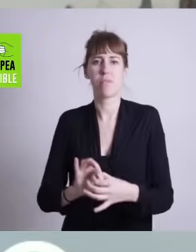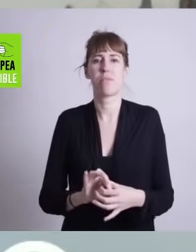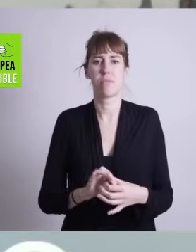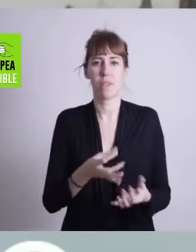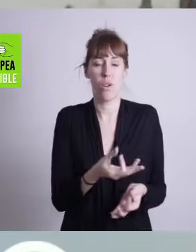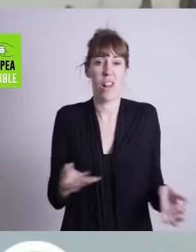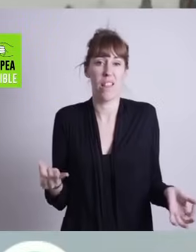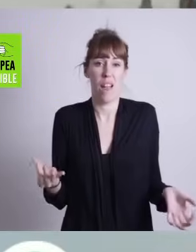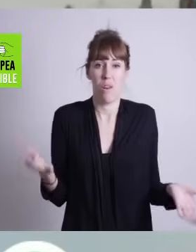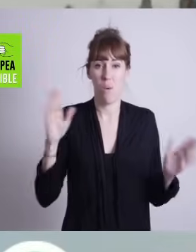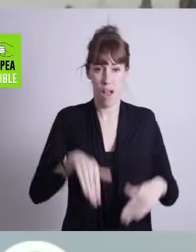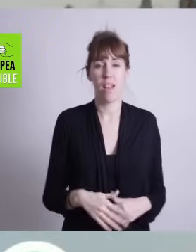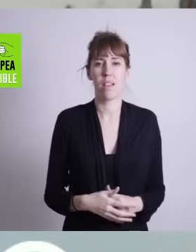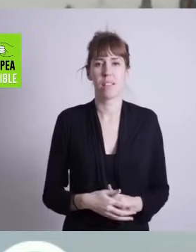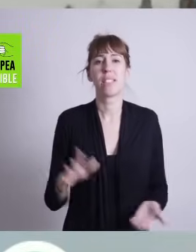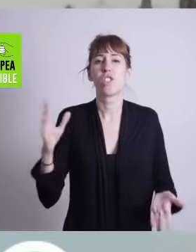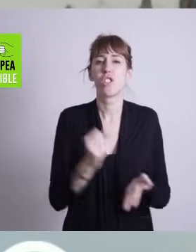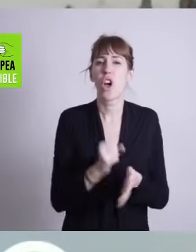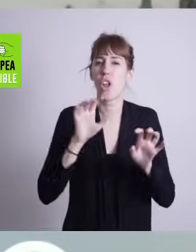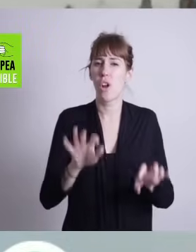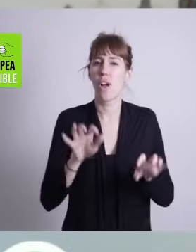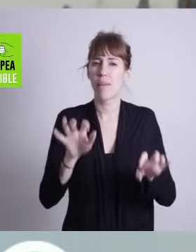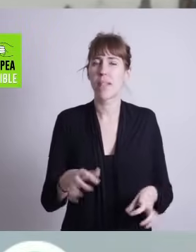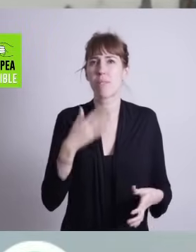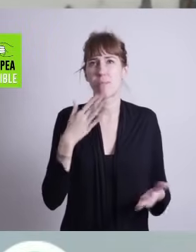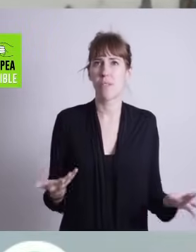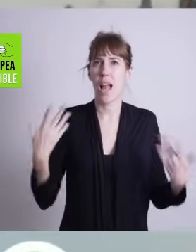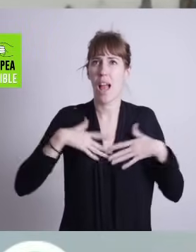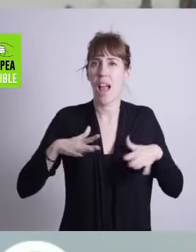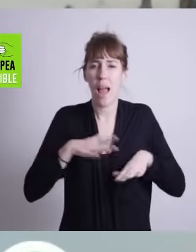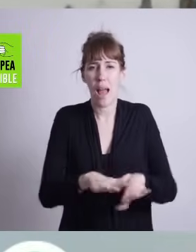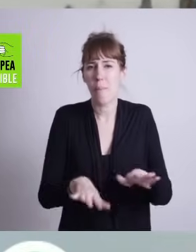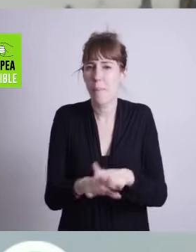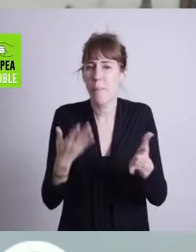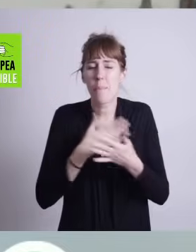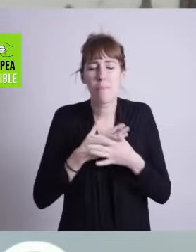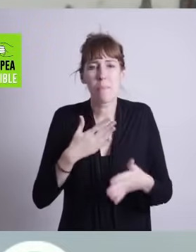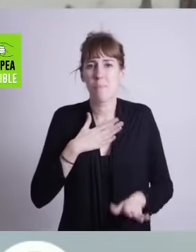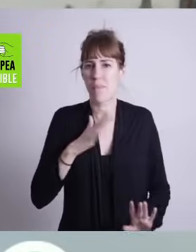Por eso digo que todo lo que aprendemos tenemos que hacerlo nuestro, realmente resentirlo, ser